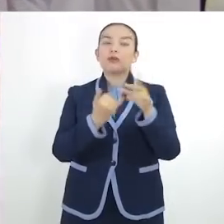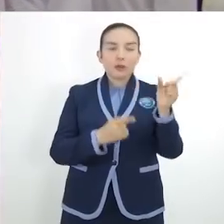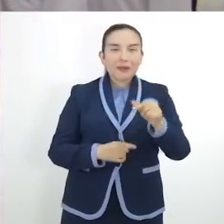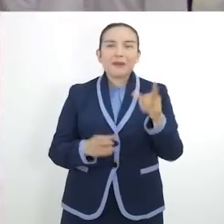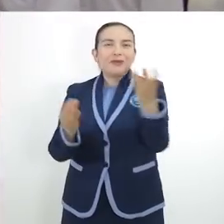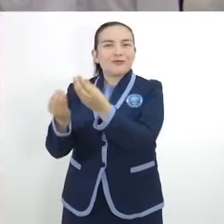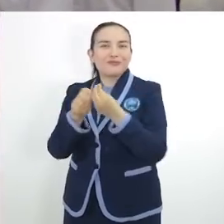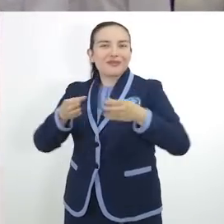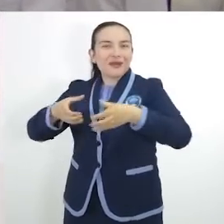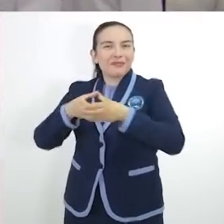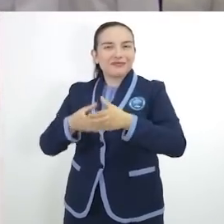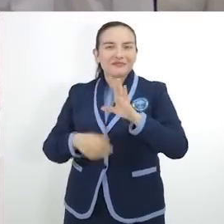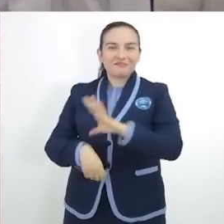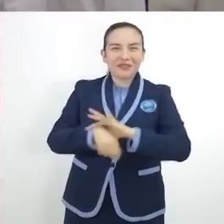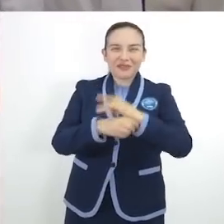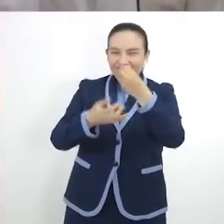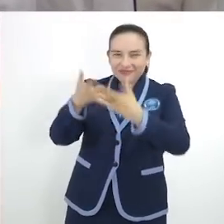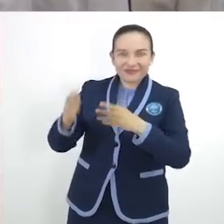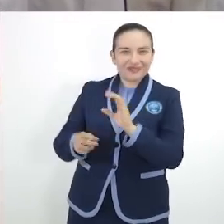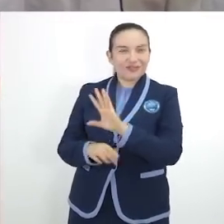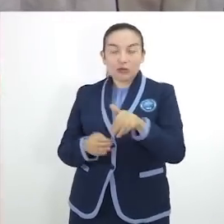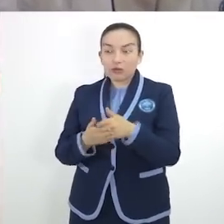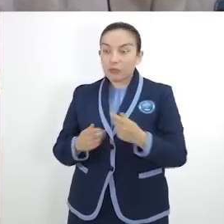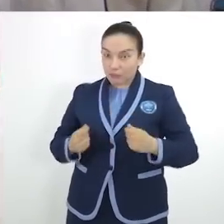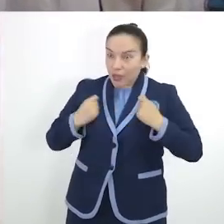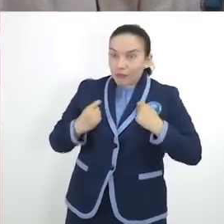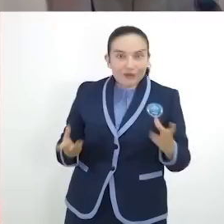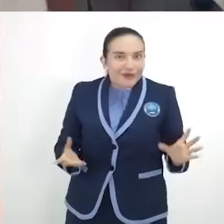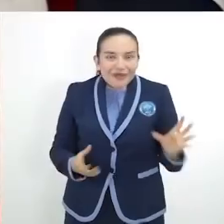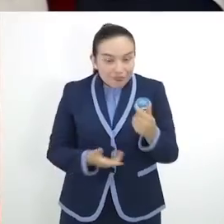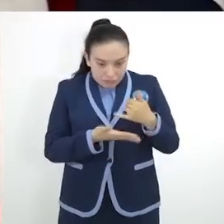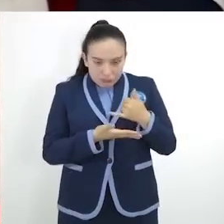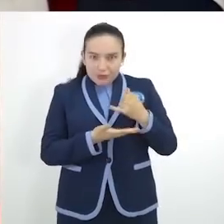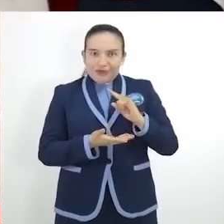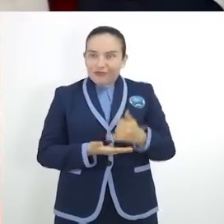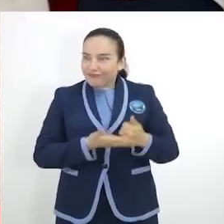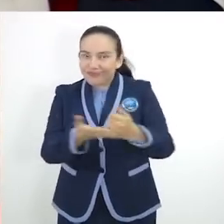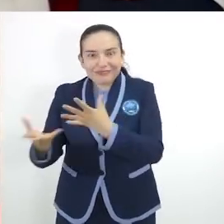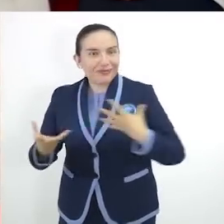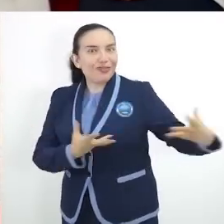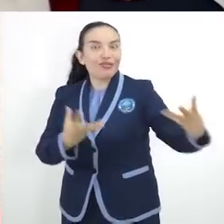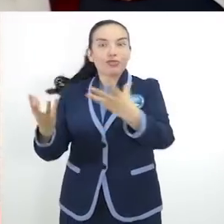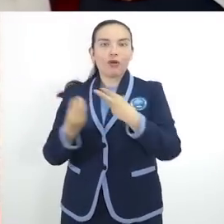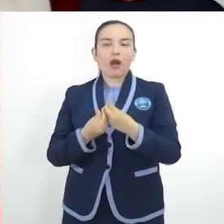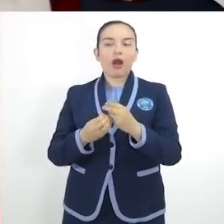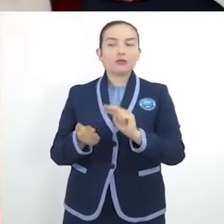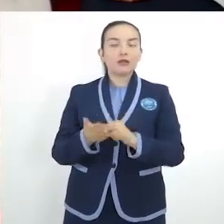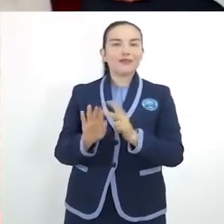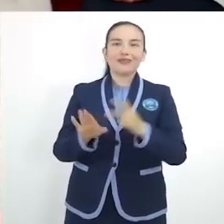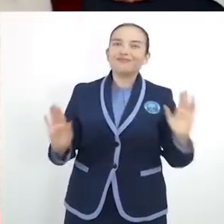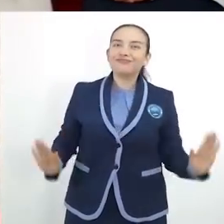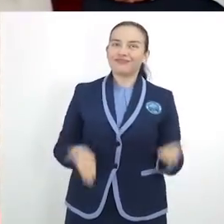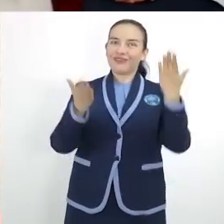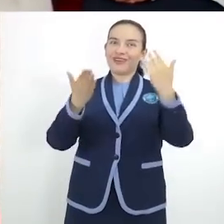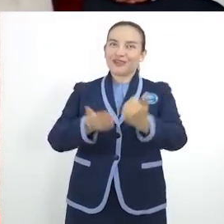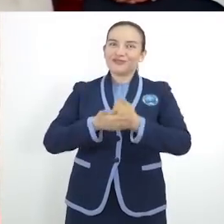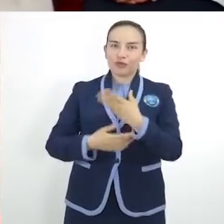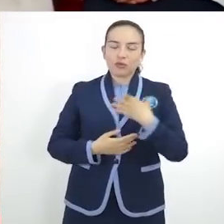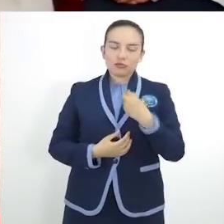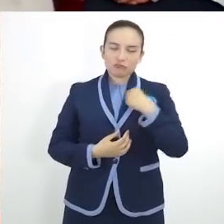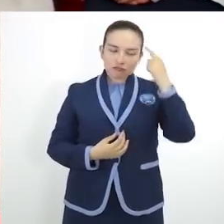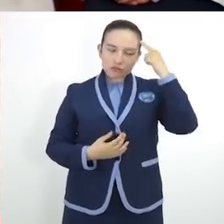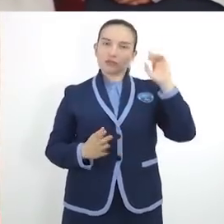el cuerpo médico, pues es el premio, es el galardón, es para todos, y eso es una motivación para nosotros